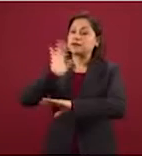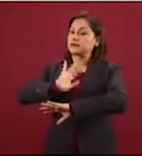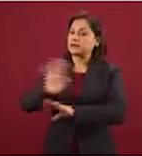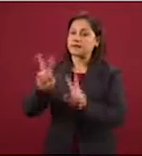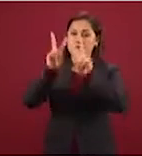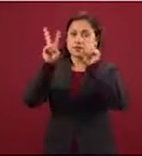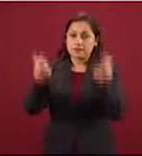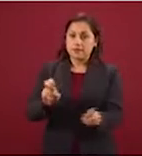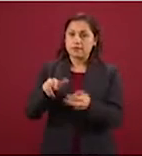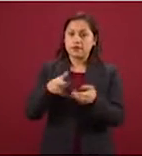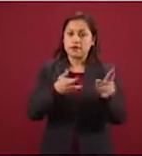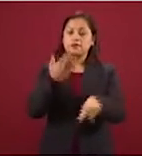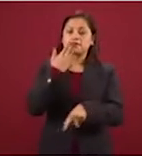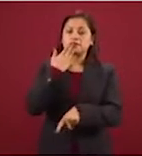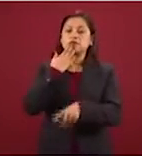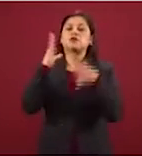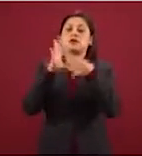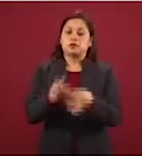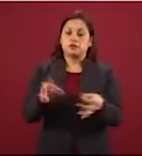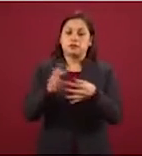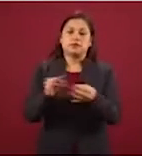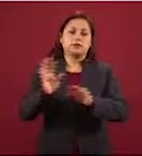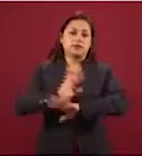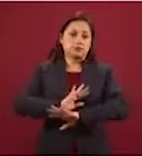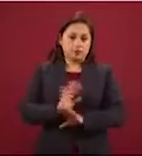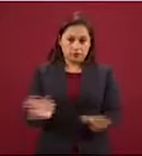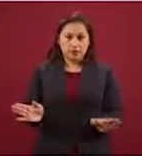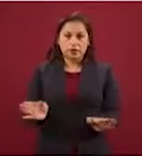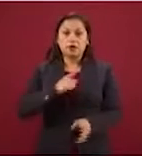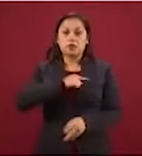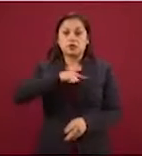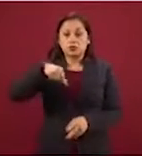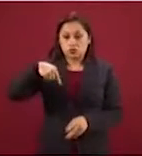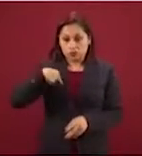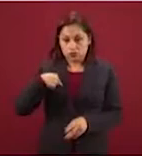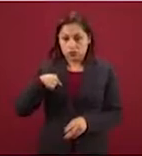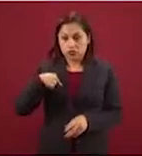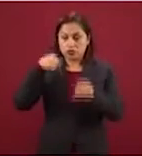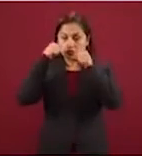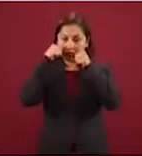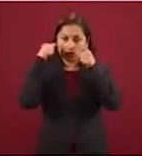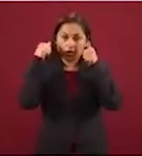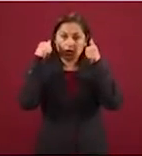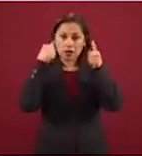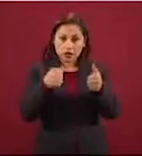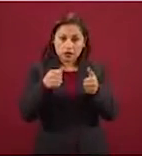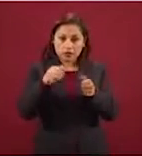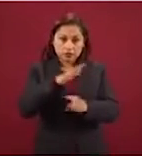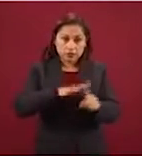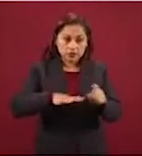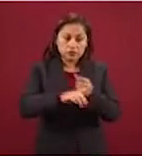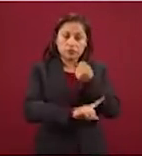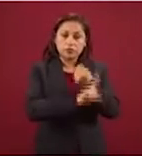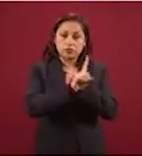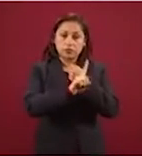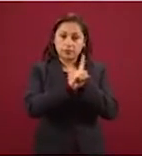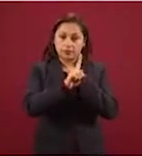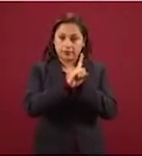Nosotros nos hacemos responsable de darle atención a este caso,